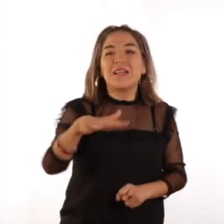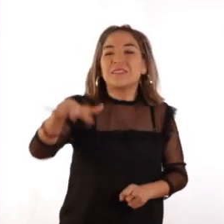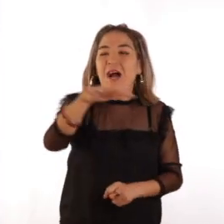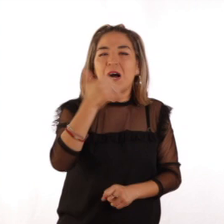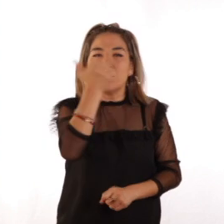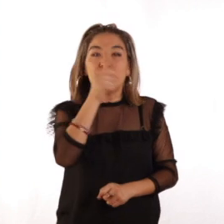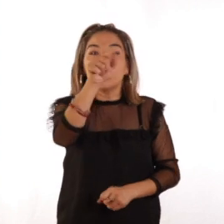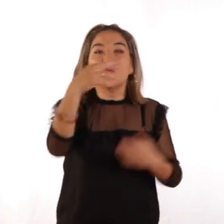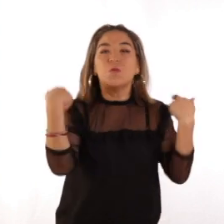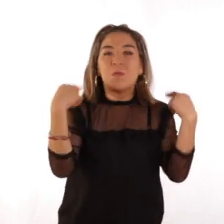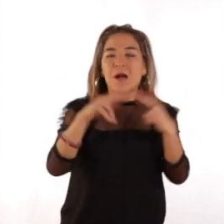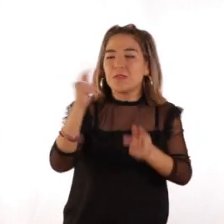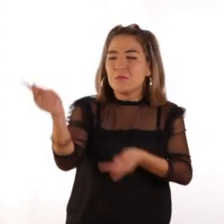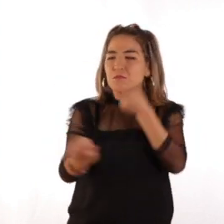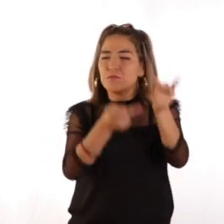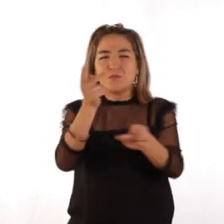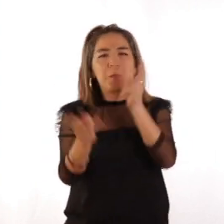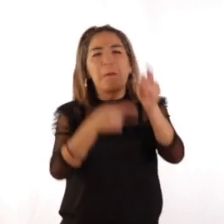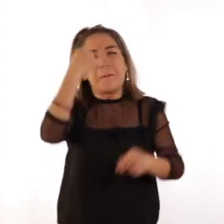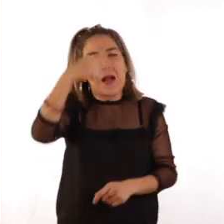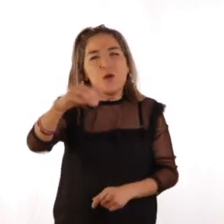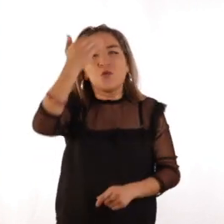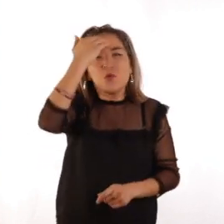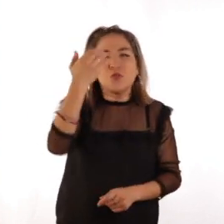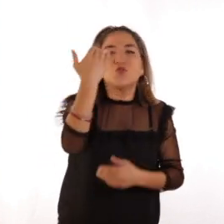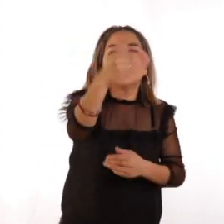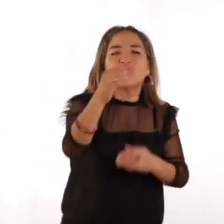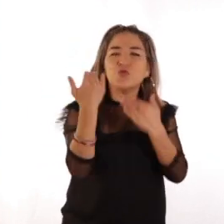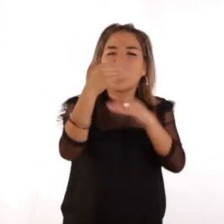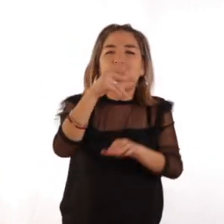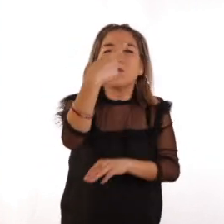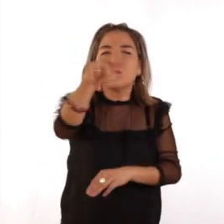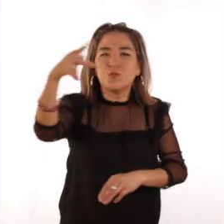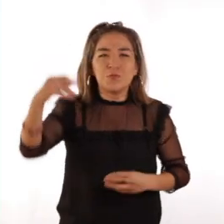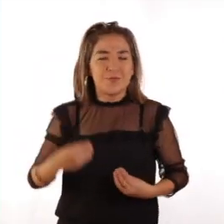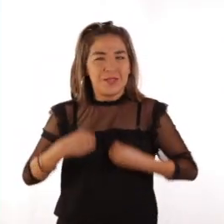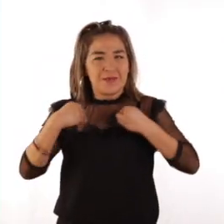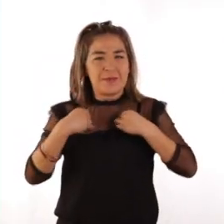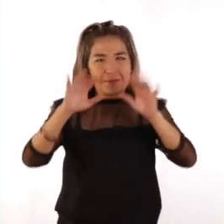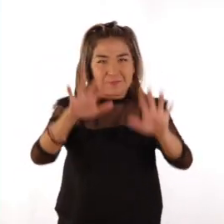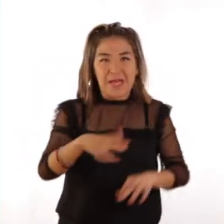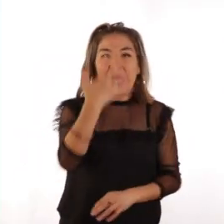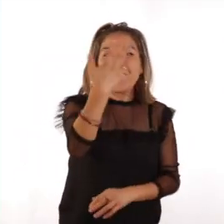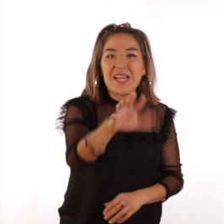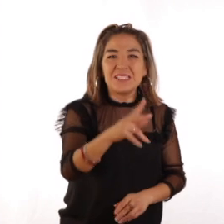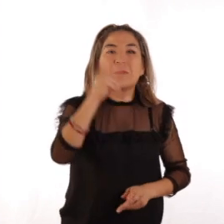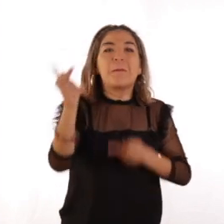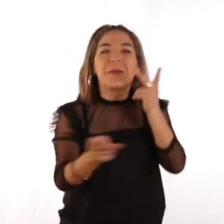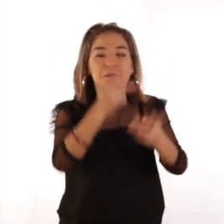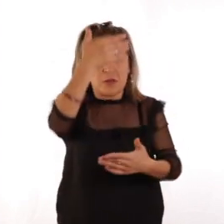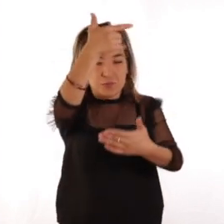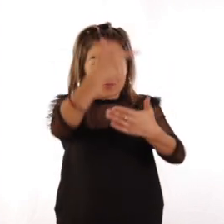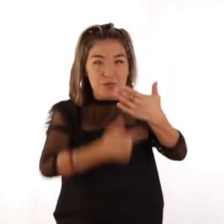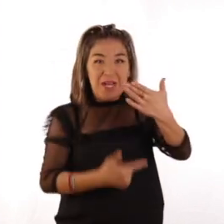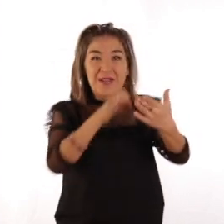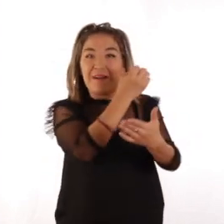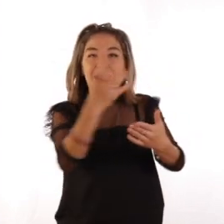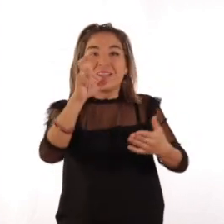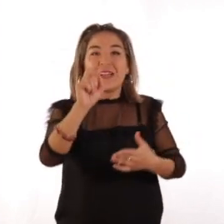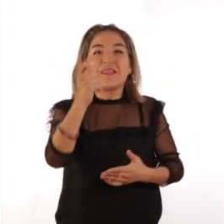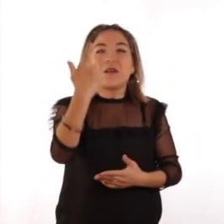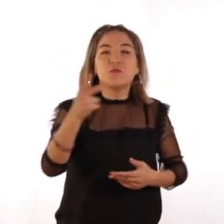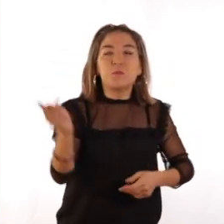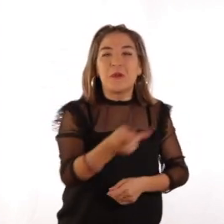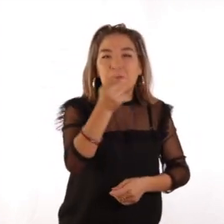y tu profesora les hará preguntas para conocer más sobre ustedes. Sin embargo, hacer 10 cuestionarios de